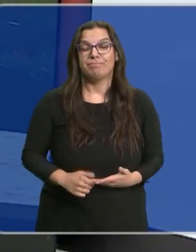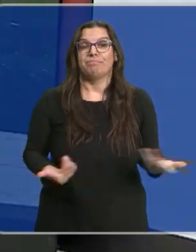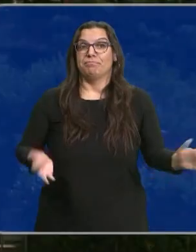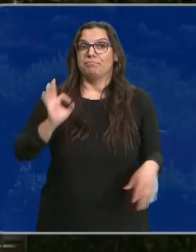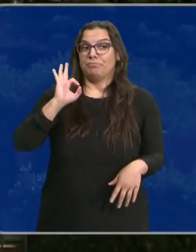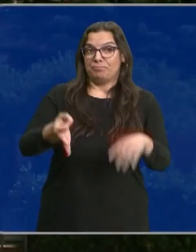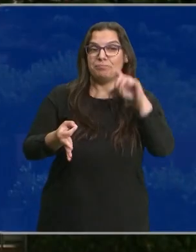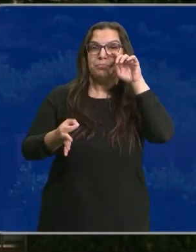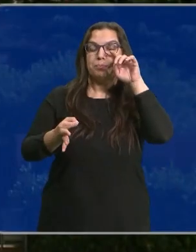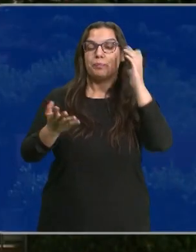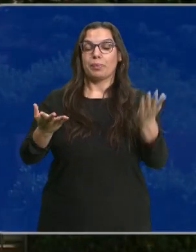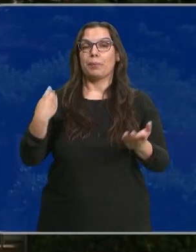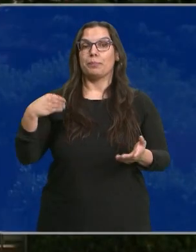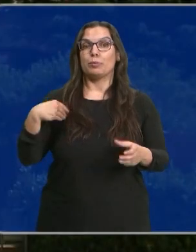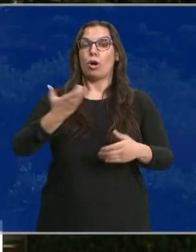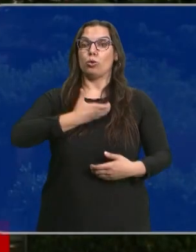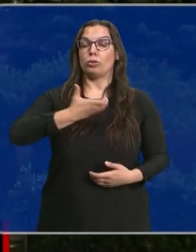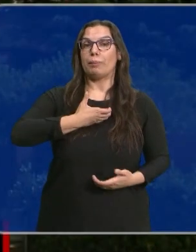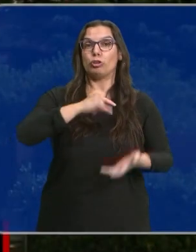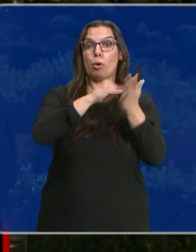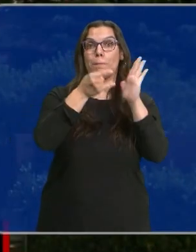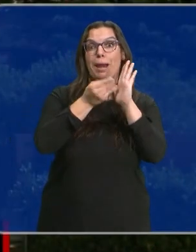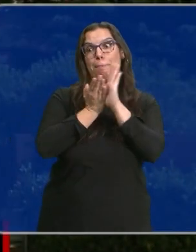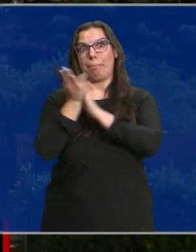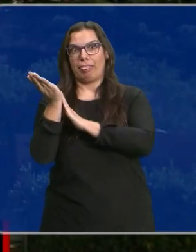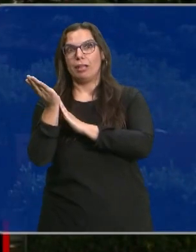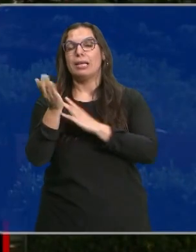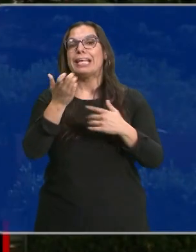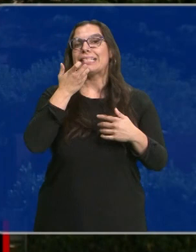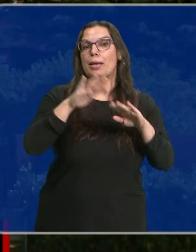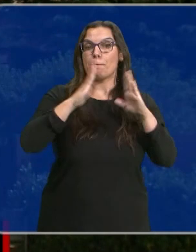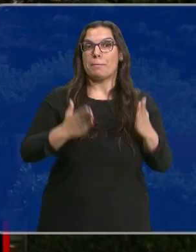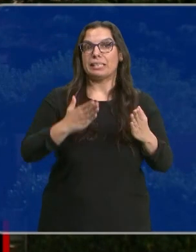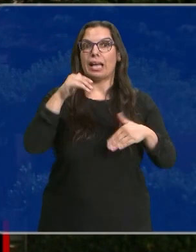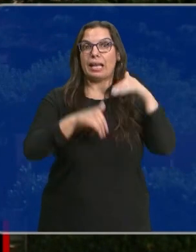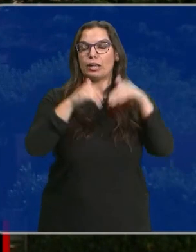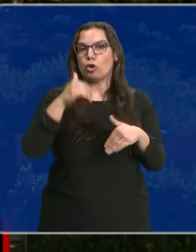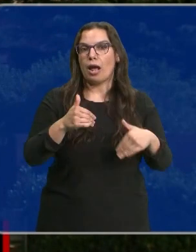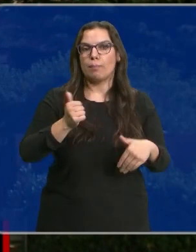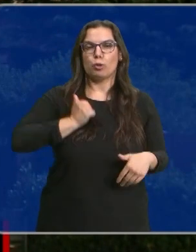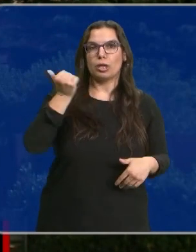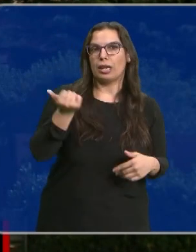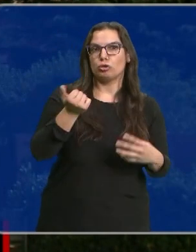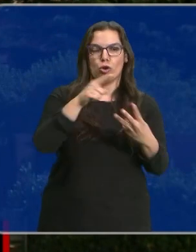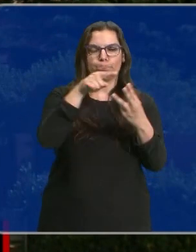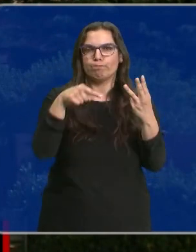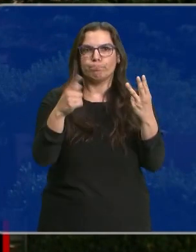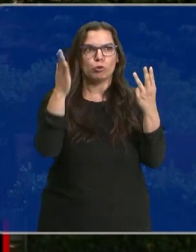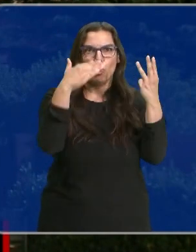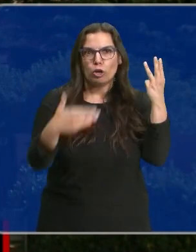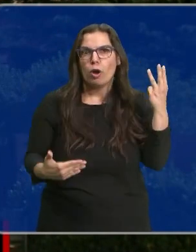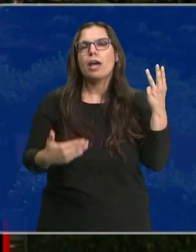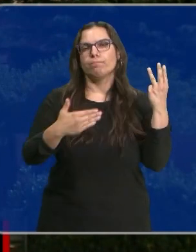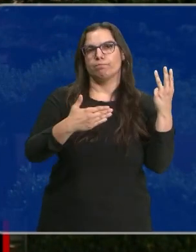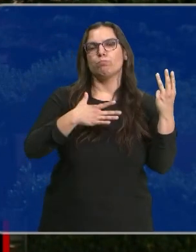Así es, un plan B con el que cuentan los ayuntamientos en caso de que alguna mesa electoral este 23 de julio se quede sin constituir. En unos